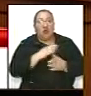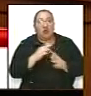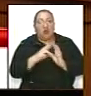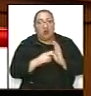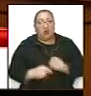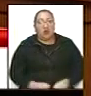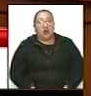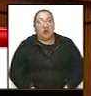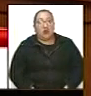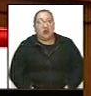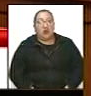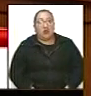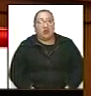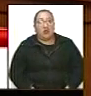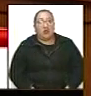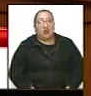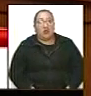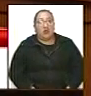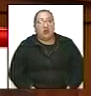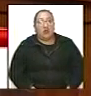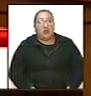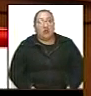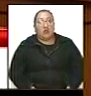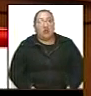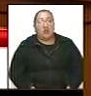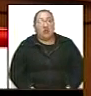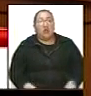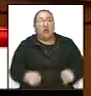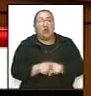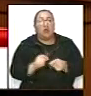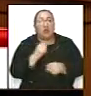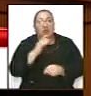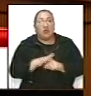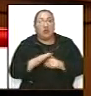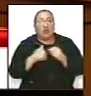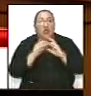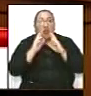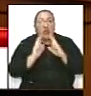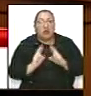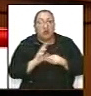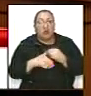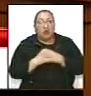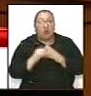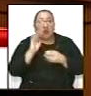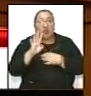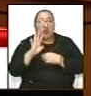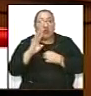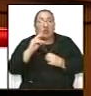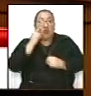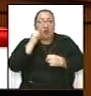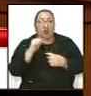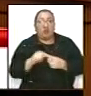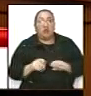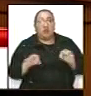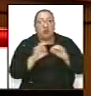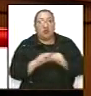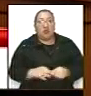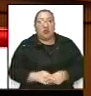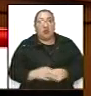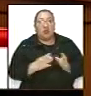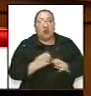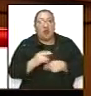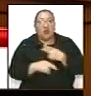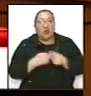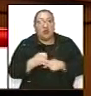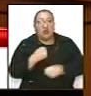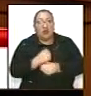regionales. Igualmente, se enmarca en el cumplimiento de los resultados de los cuatro objetivos estratégicos del Plan